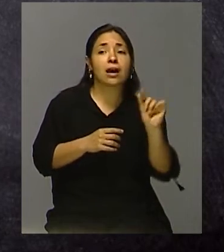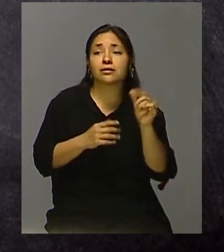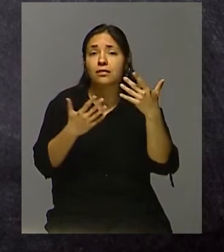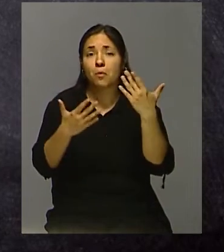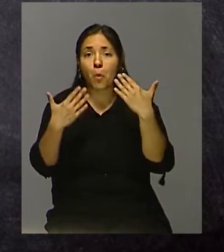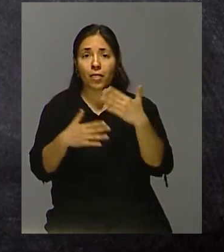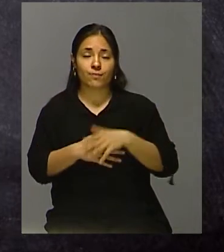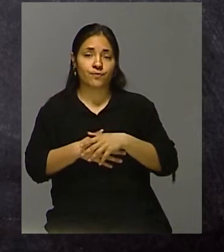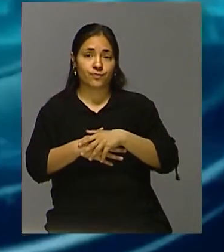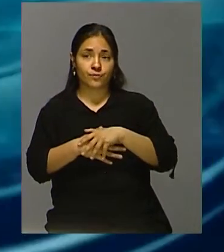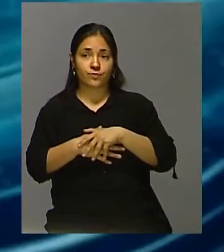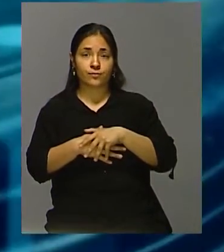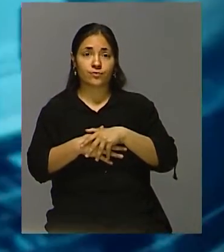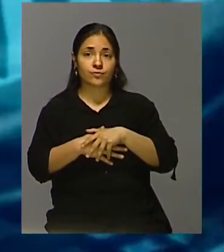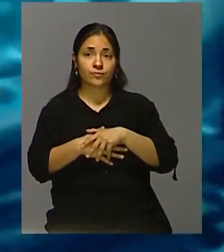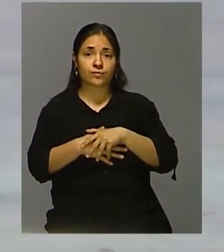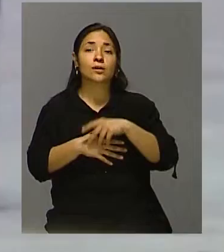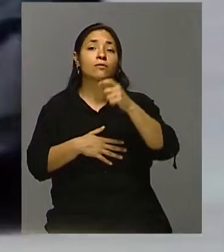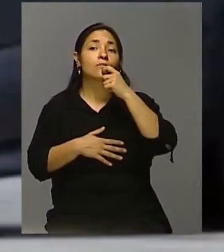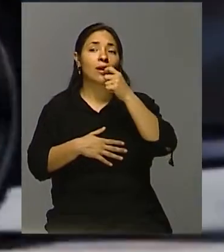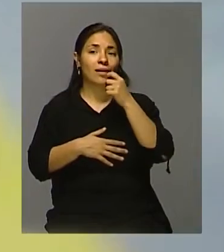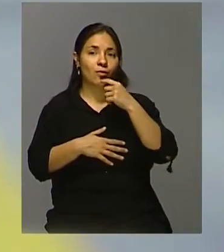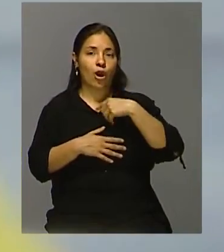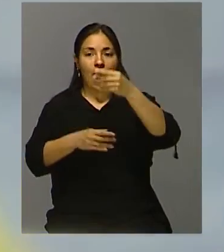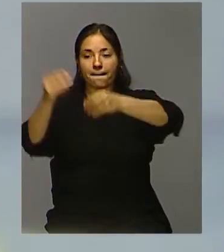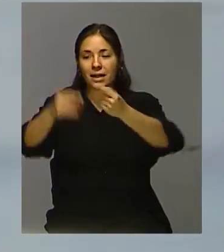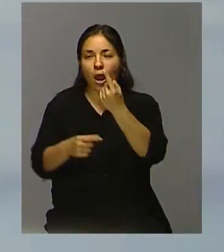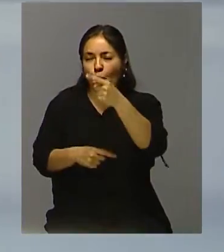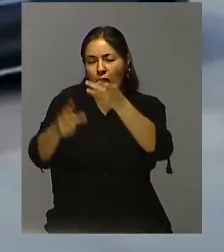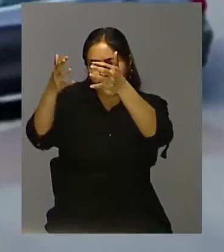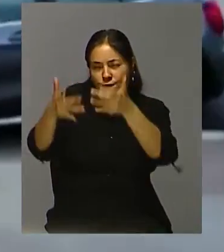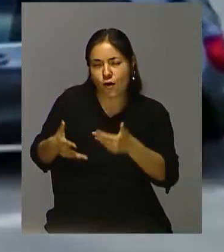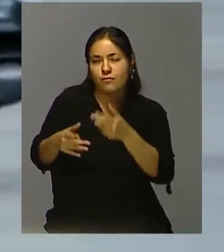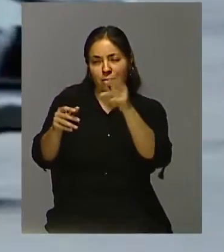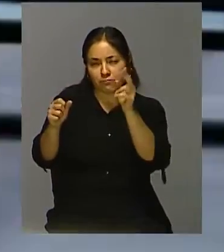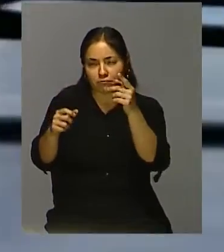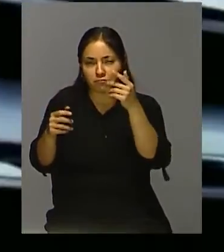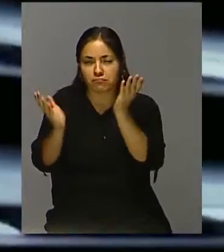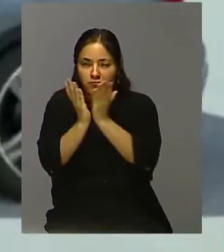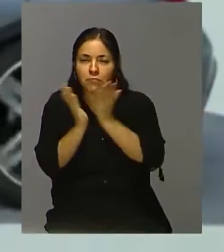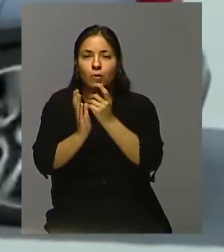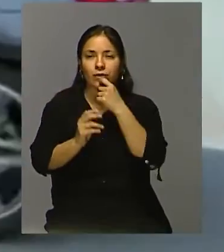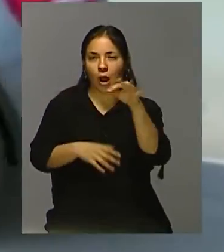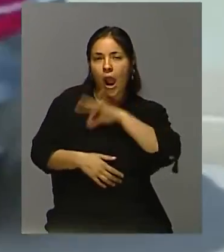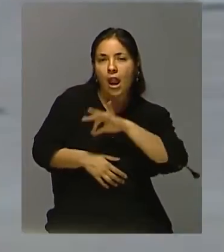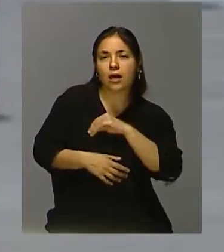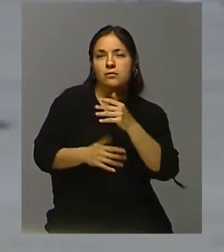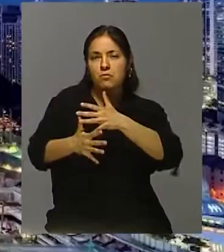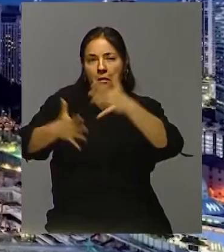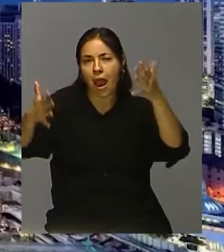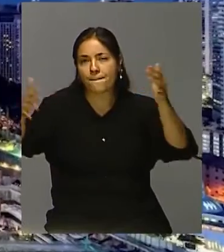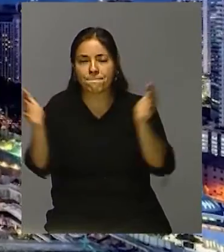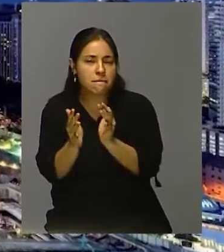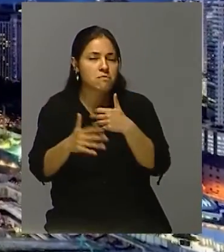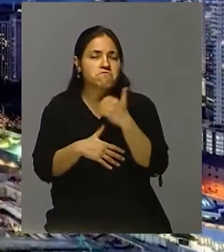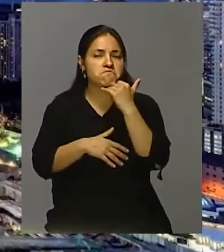de inversión, sin necesidad de haber estudiado un informe de una empresa, sin necesidad de saber si una empresa gana mucho o gana menos, a lo largo del tiempo,